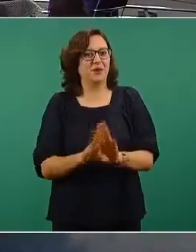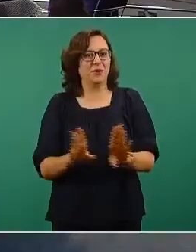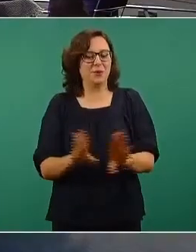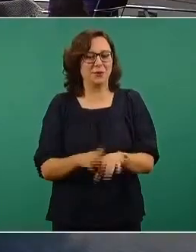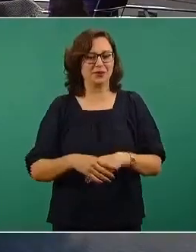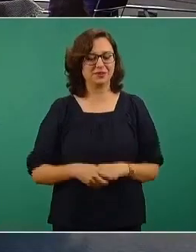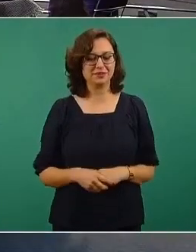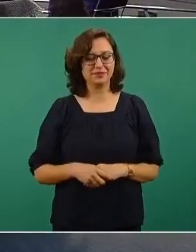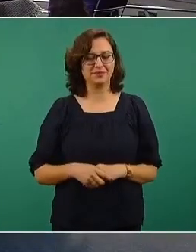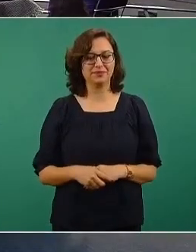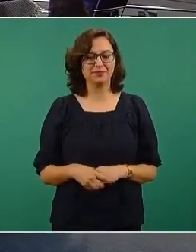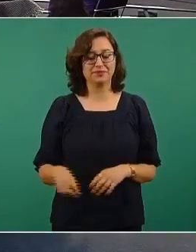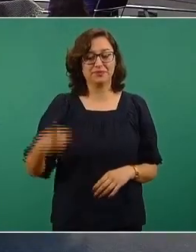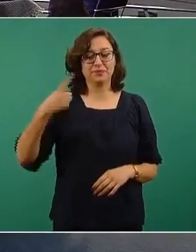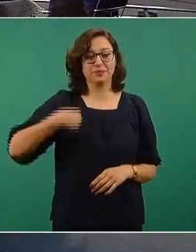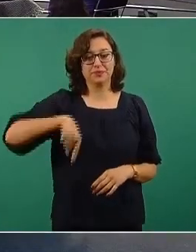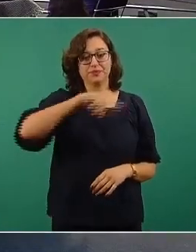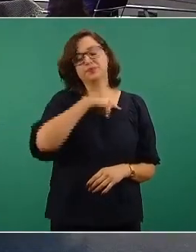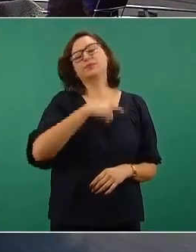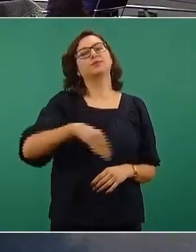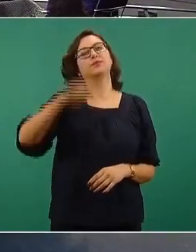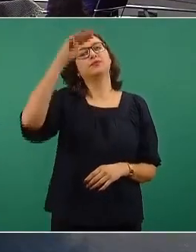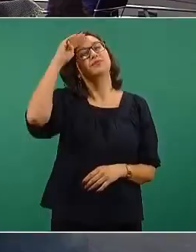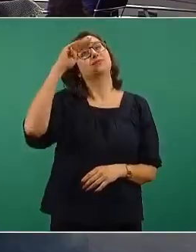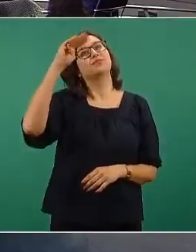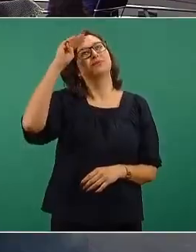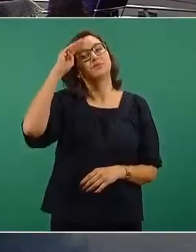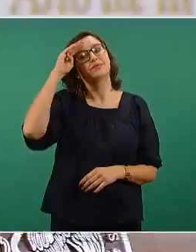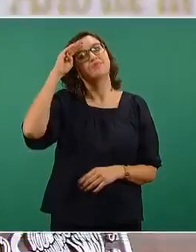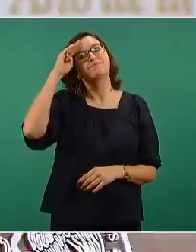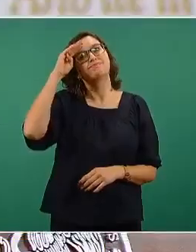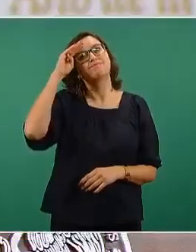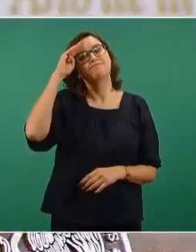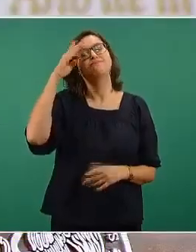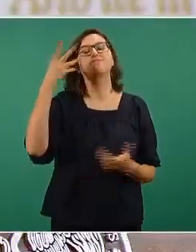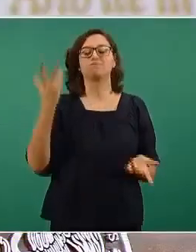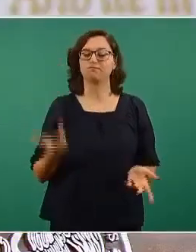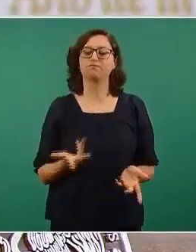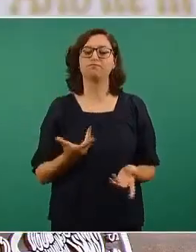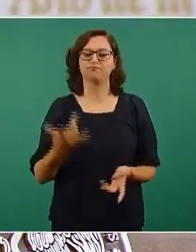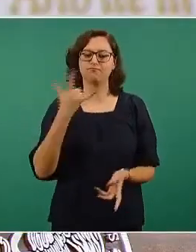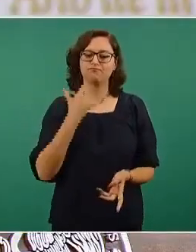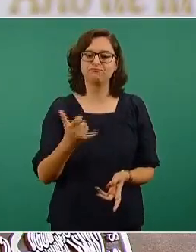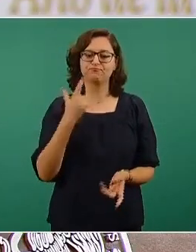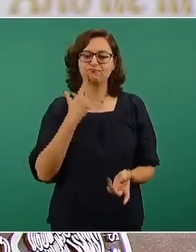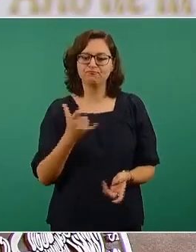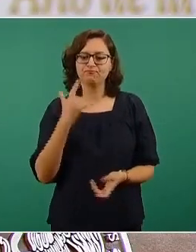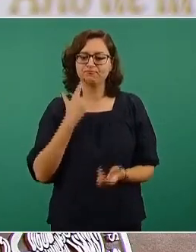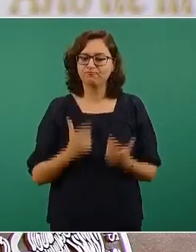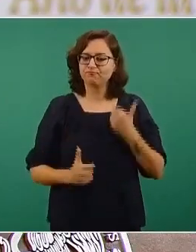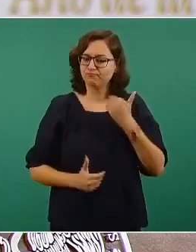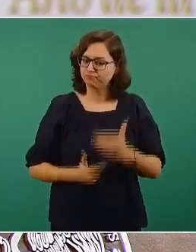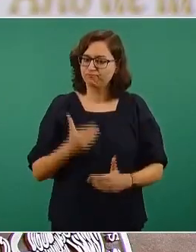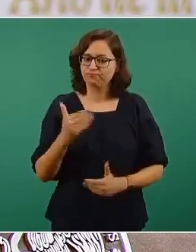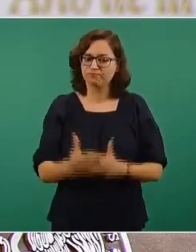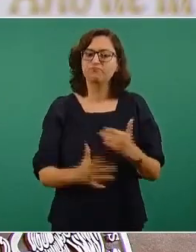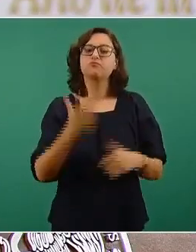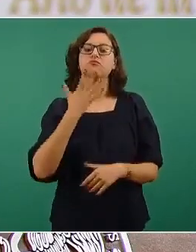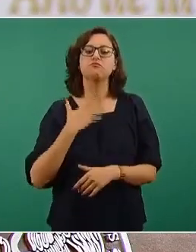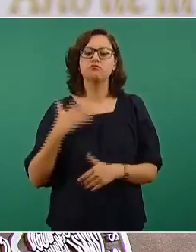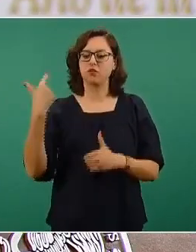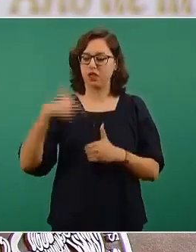nosotros pensamos que vamos a seguir combatiendo el